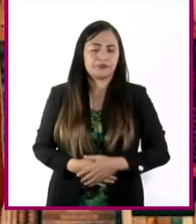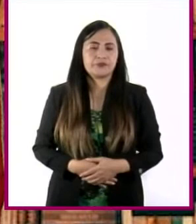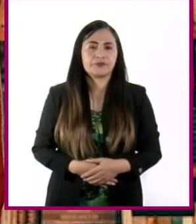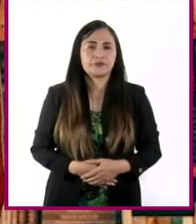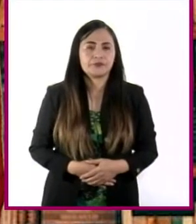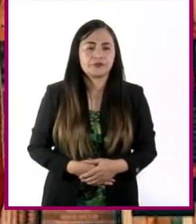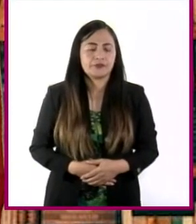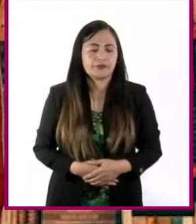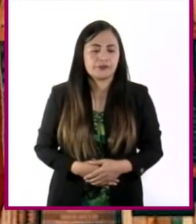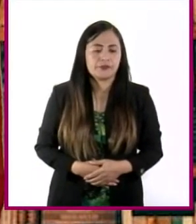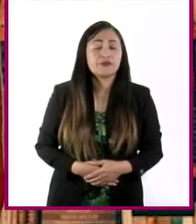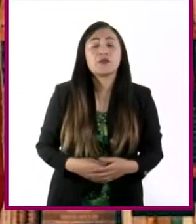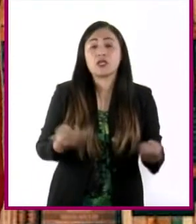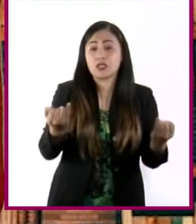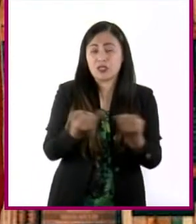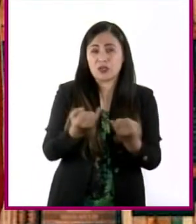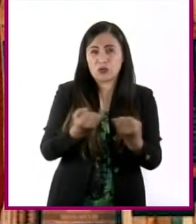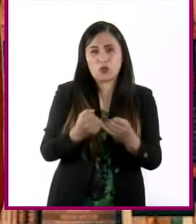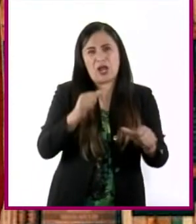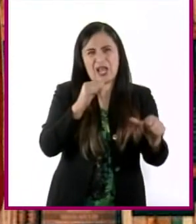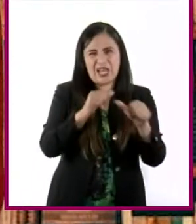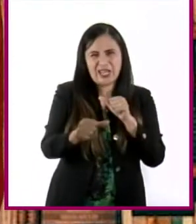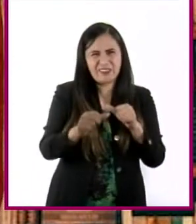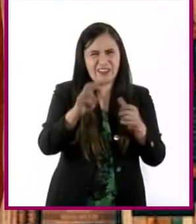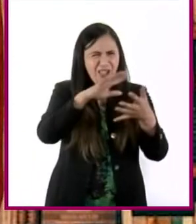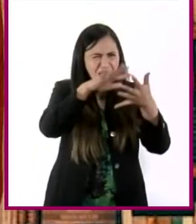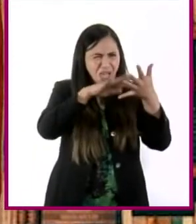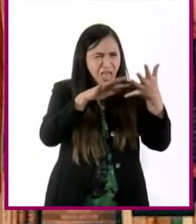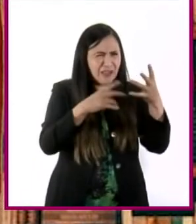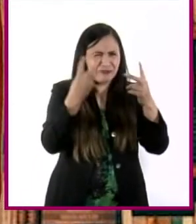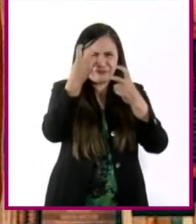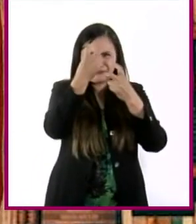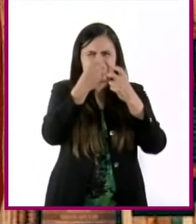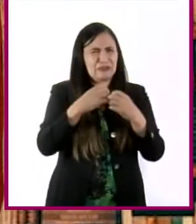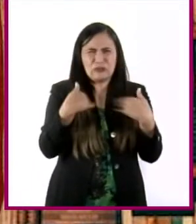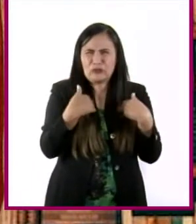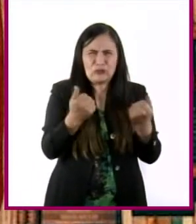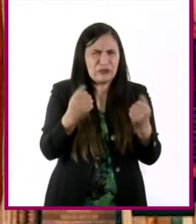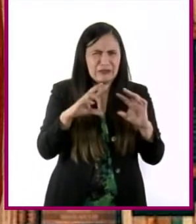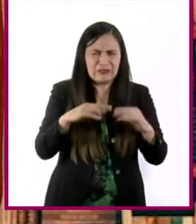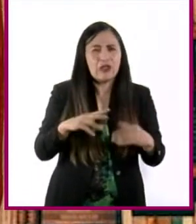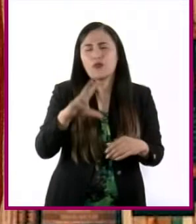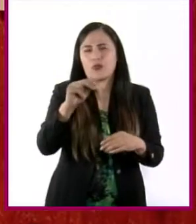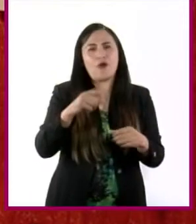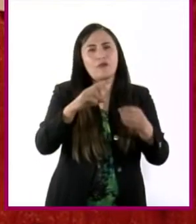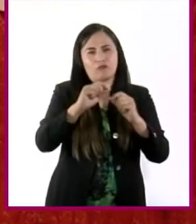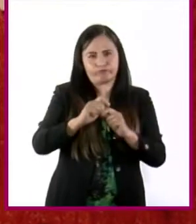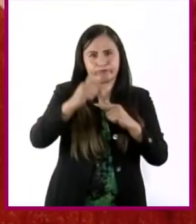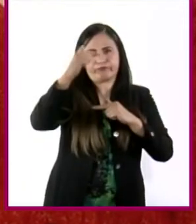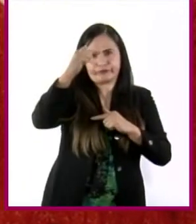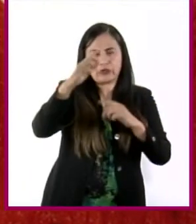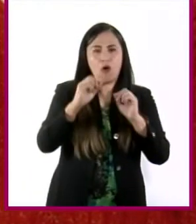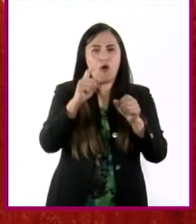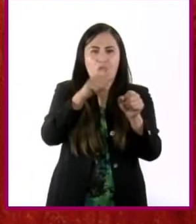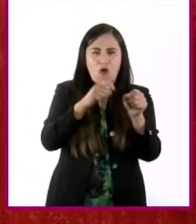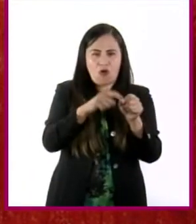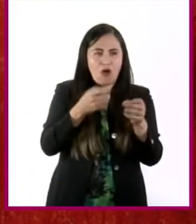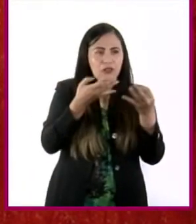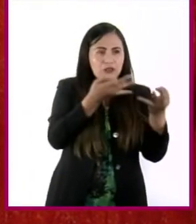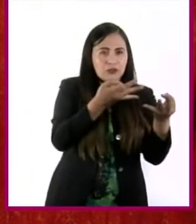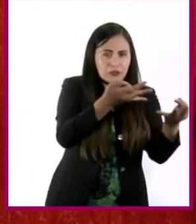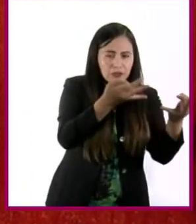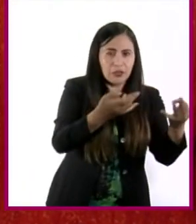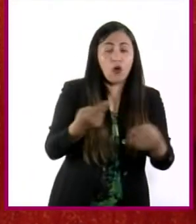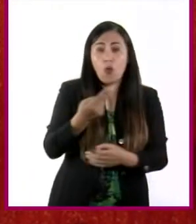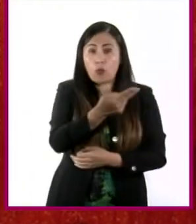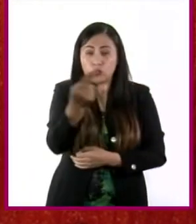breves. Además, eviten tipos de letras poco legibles y jueguen con el tamaño y con el color. No crean que solo a ustedes